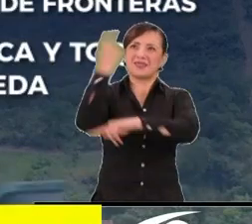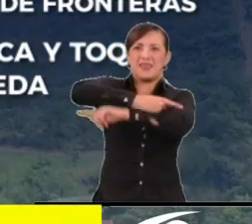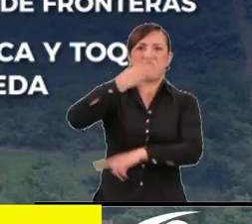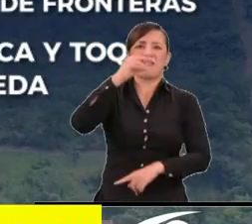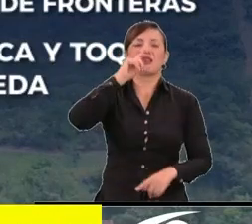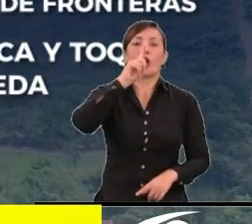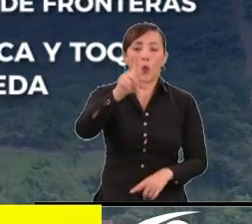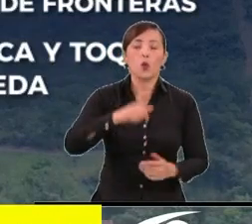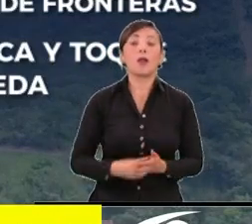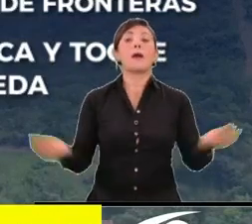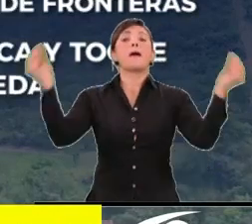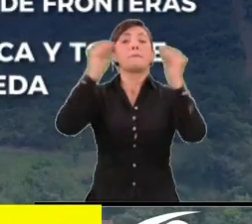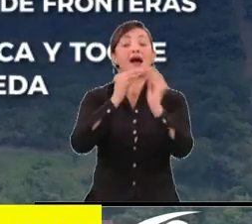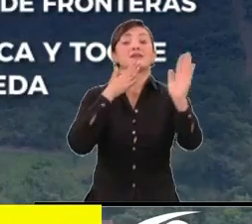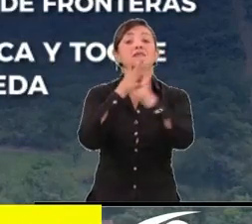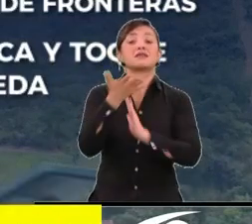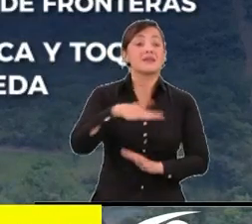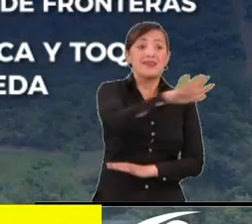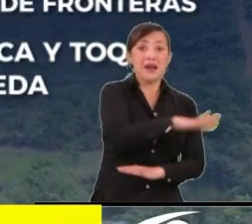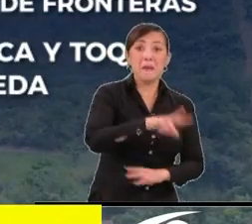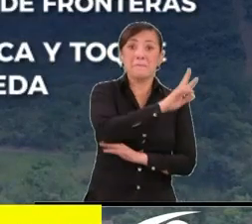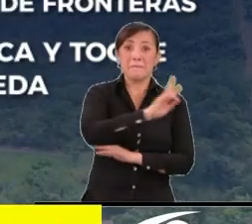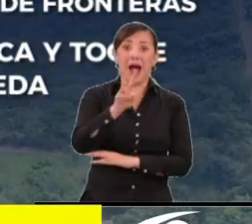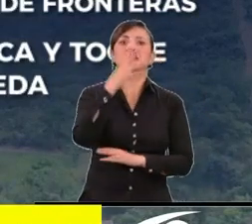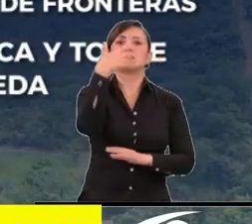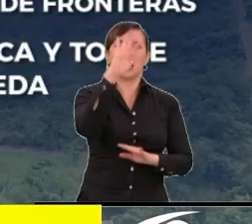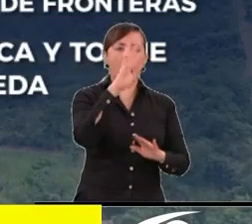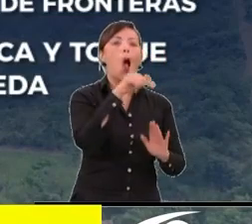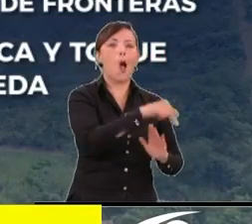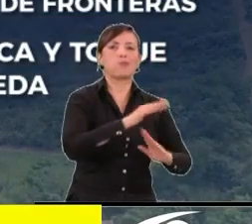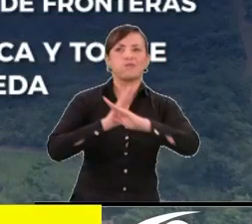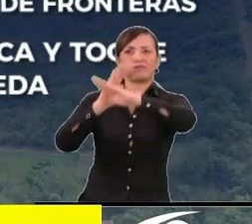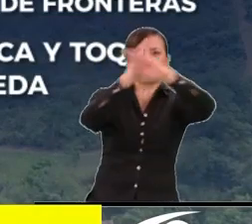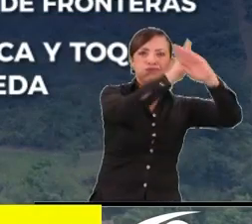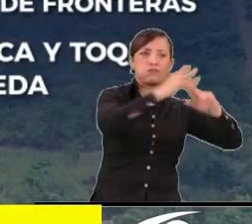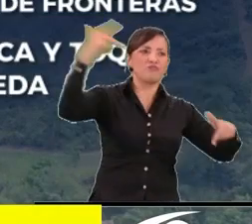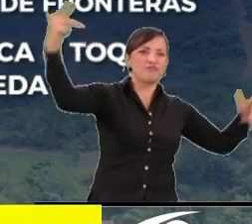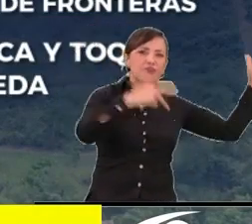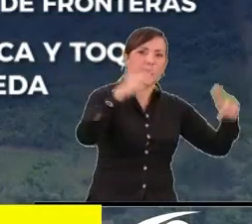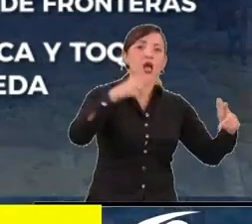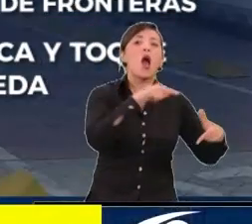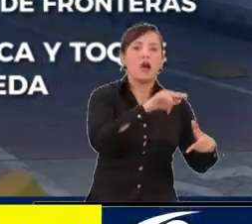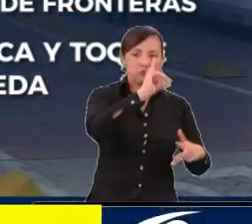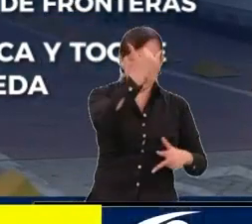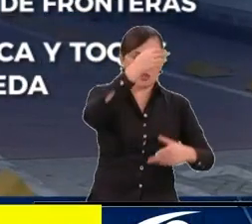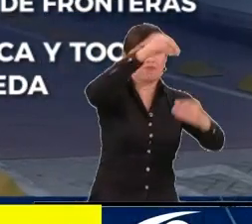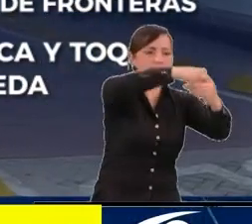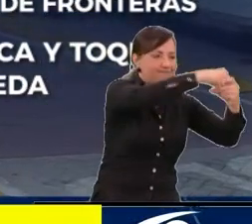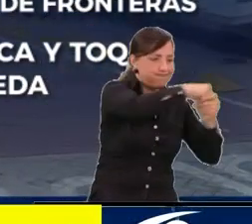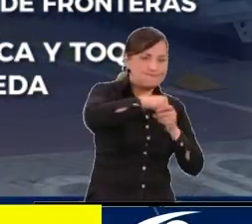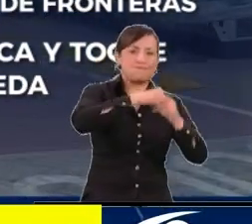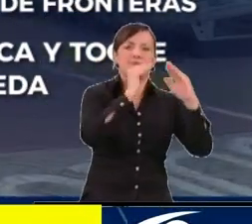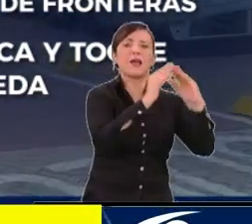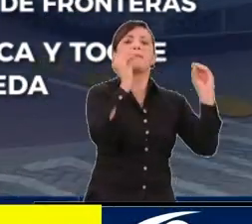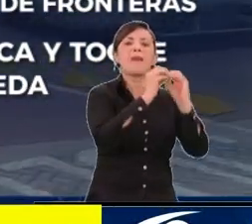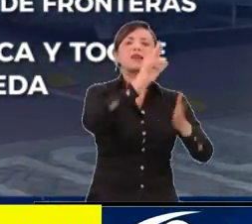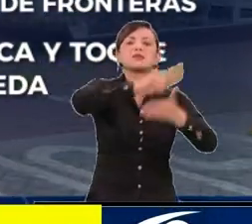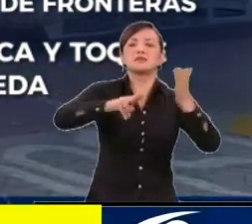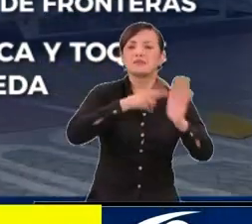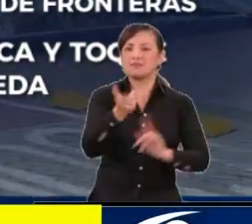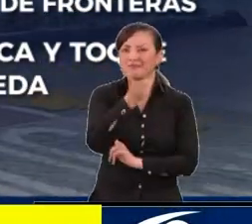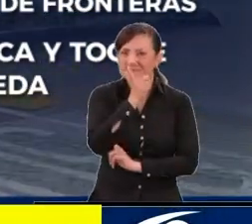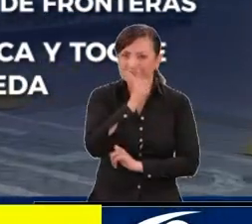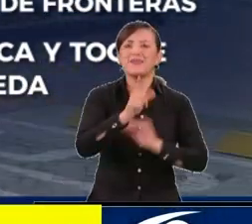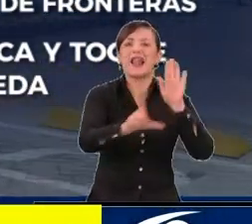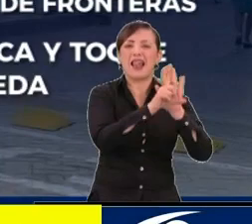por otra parte, que en el departamento, donde ya aplica un cierre de fronteras, sí habrá toque de queda, al igual que ley seca, que irán de 7